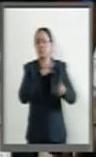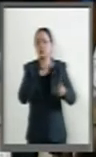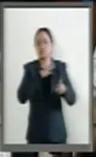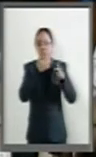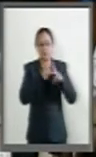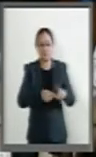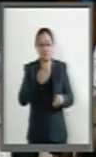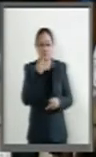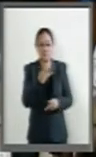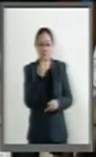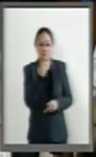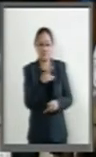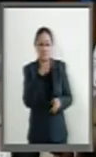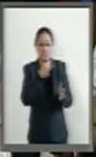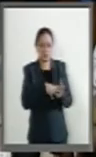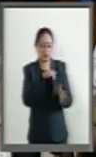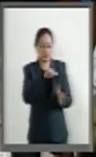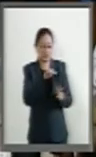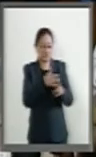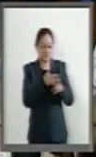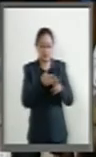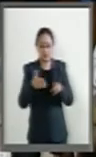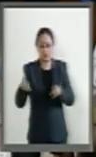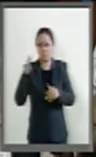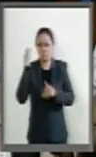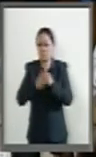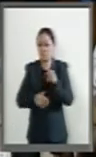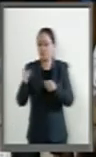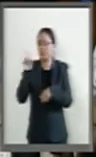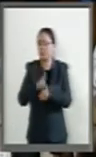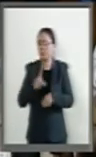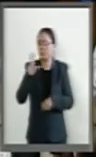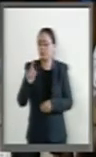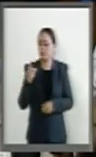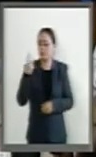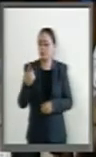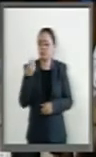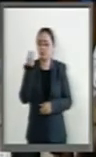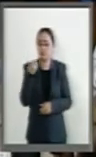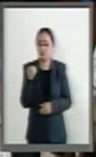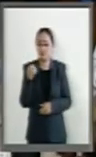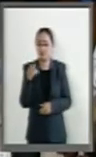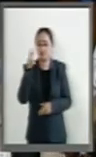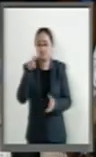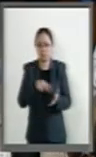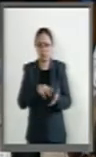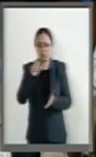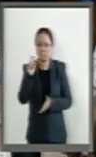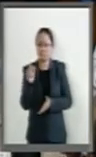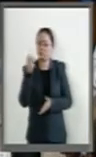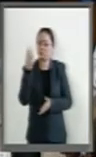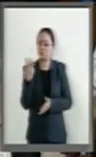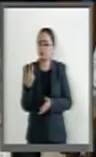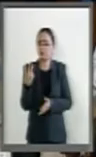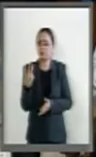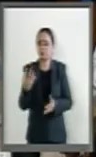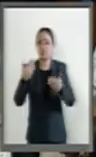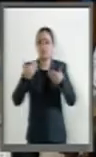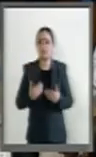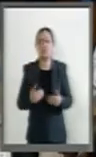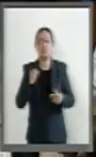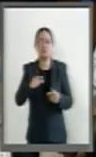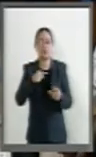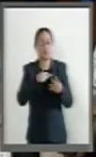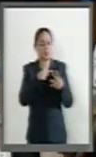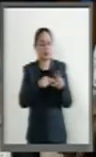el 4 de noviembre de 2016 y concluye el 31 de octubre de 2023. Y los